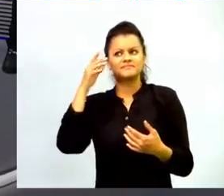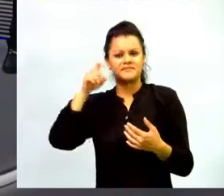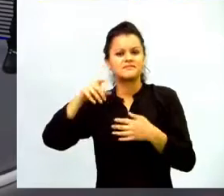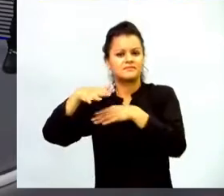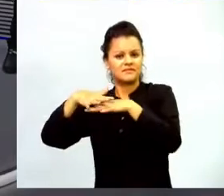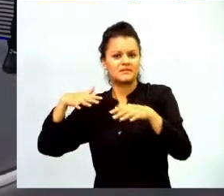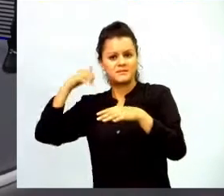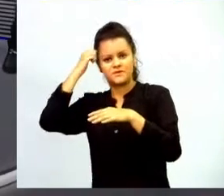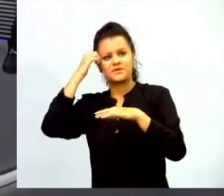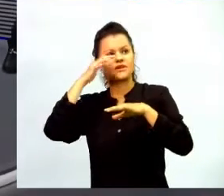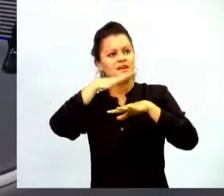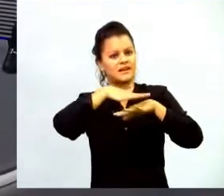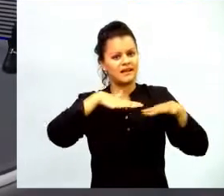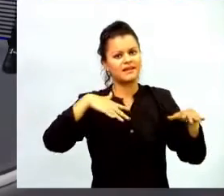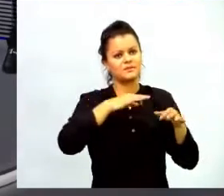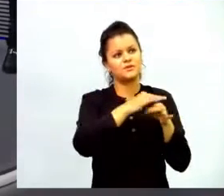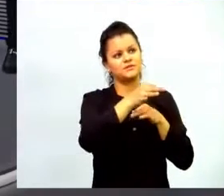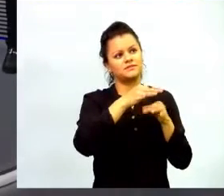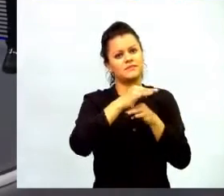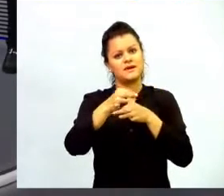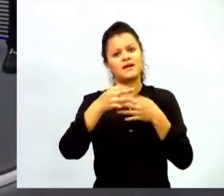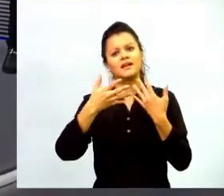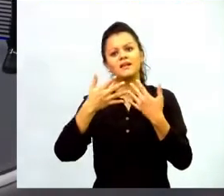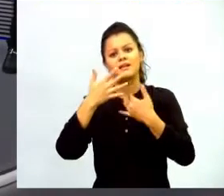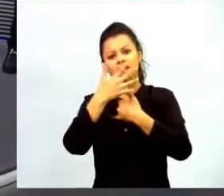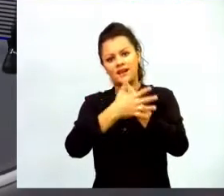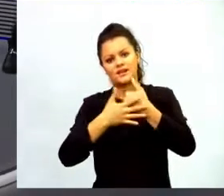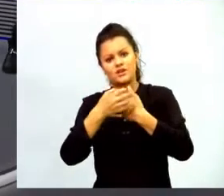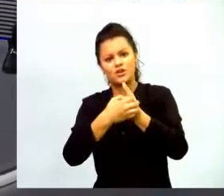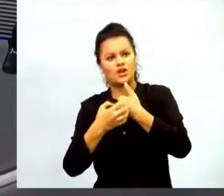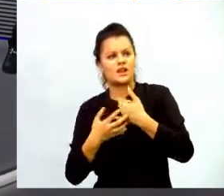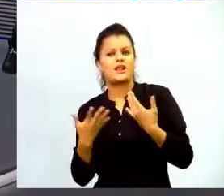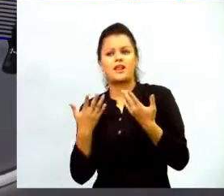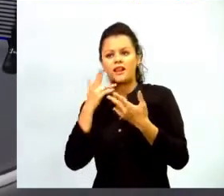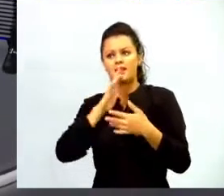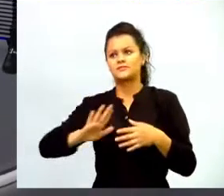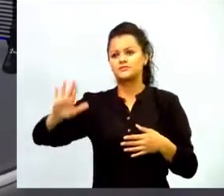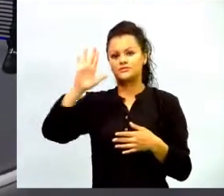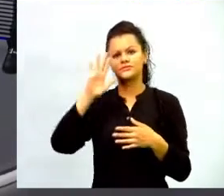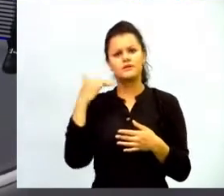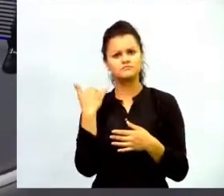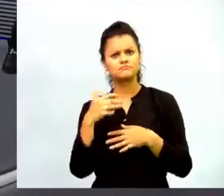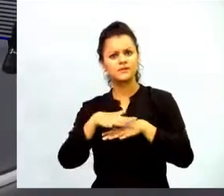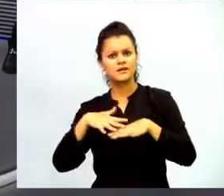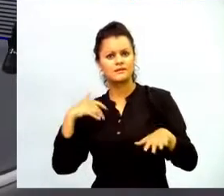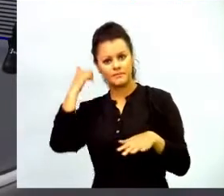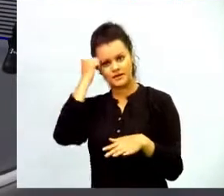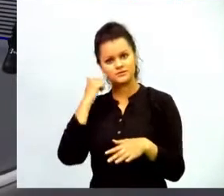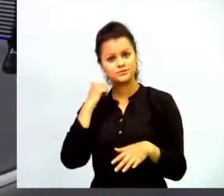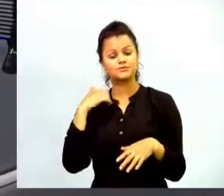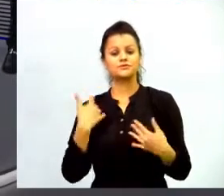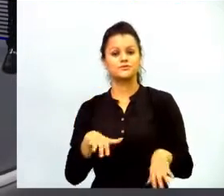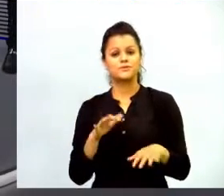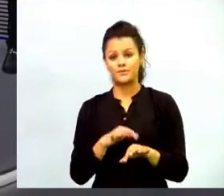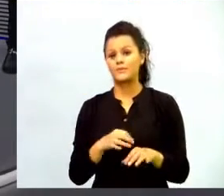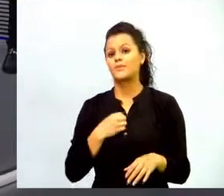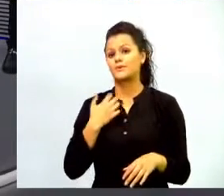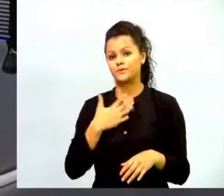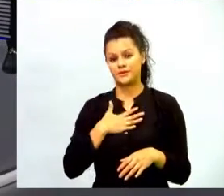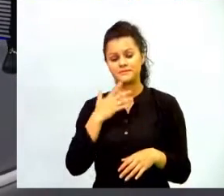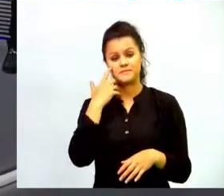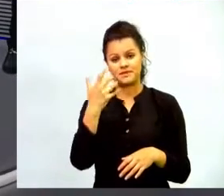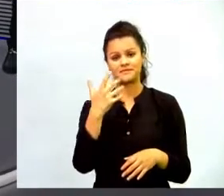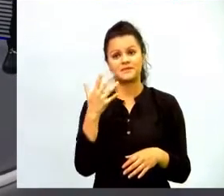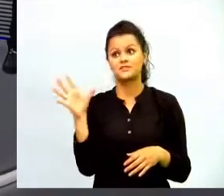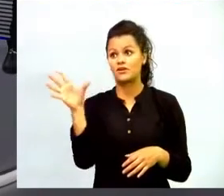municipales redes regionales y redes nacionales tenemos red maestros creo que es una oportunidad bastante grande para que todos los